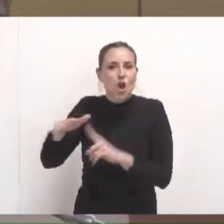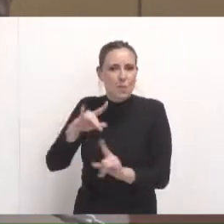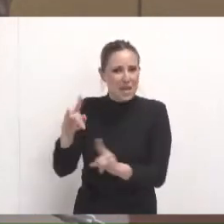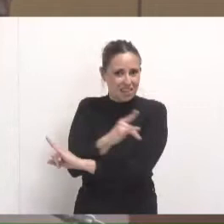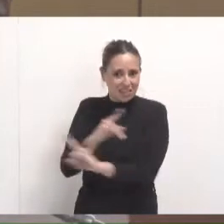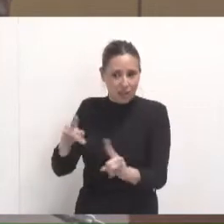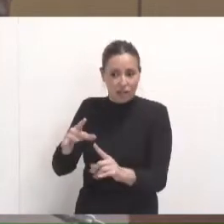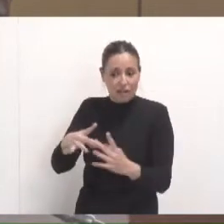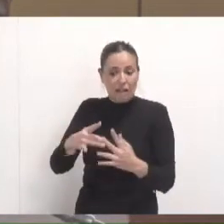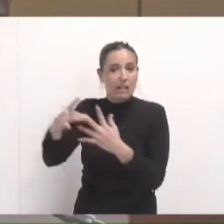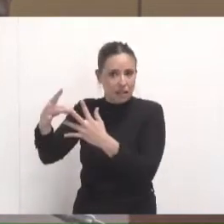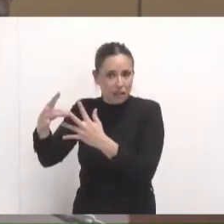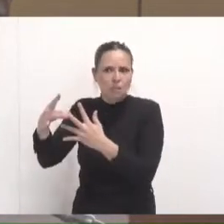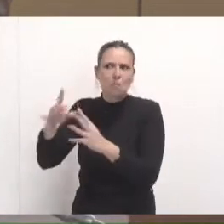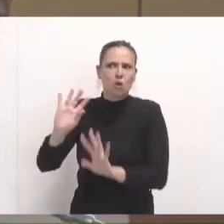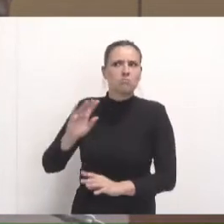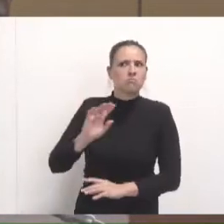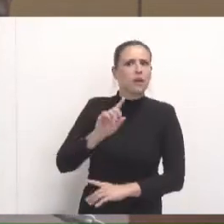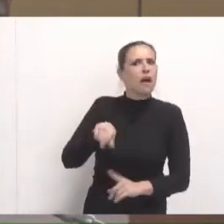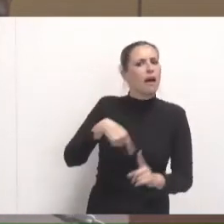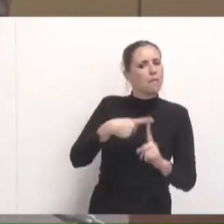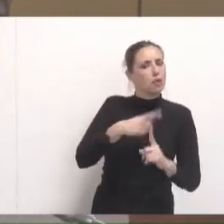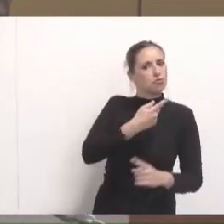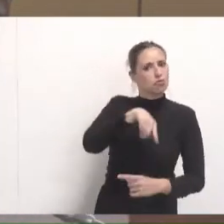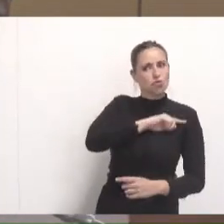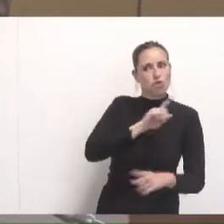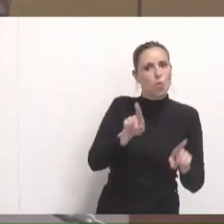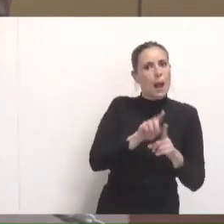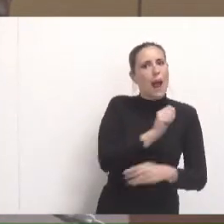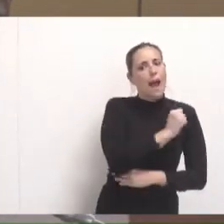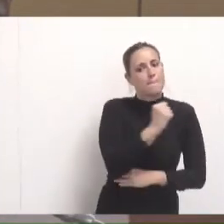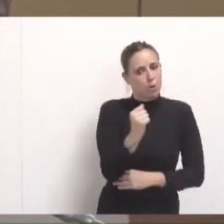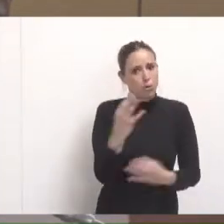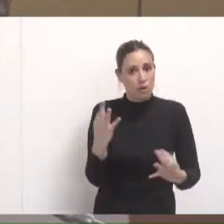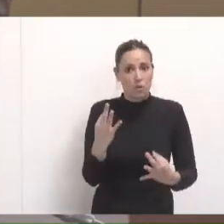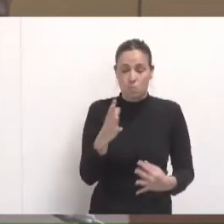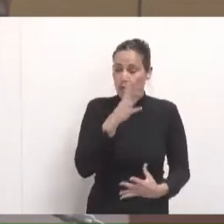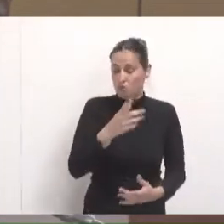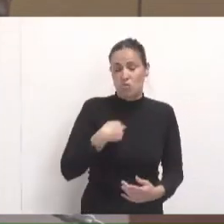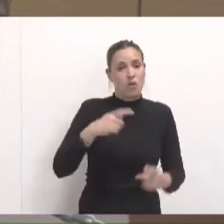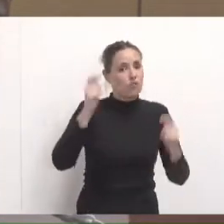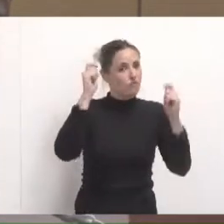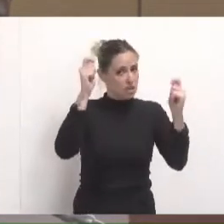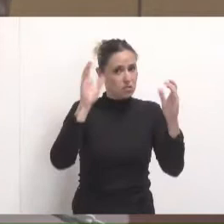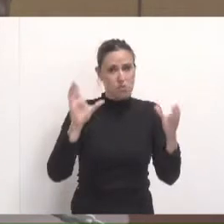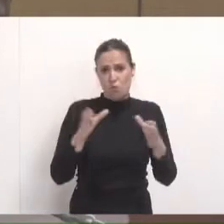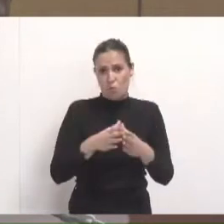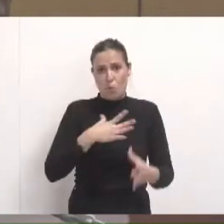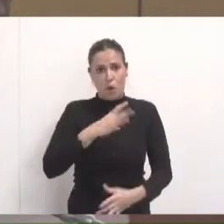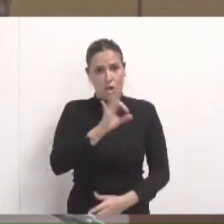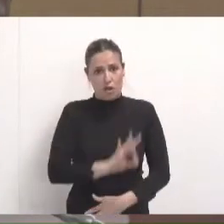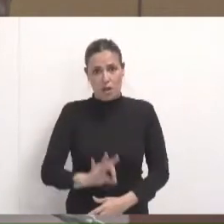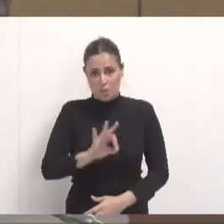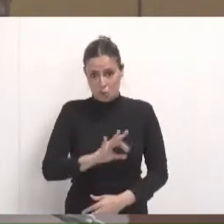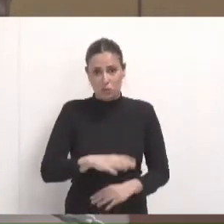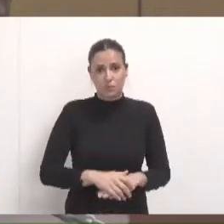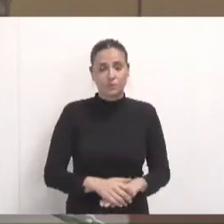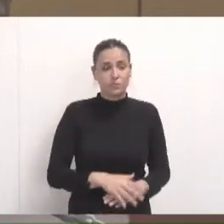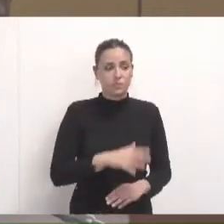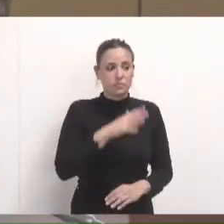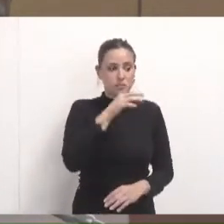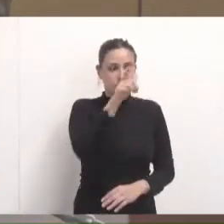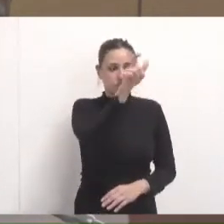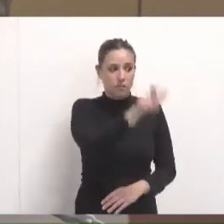de más pues la comparecencia. Yo tengo que felicitar también al Grupo Podemos por eso, de que el consejero de